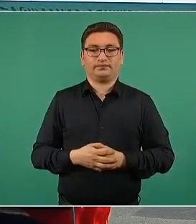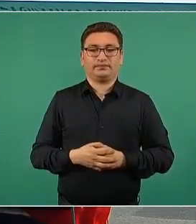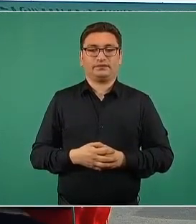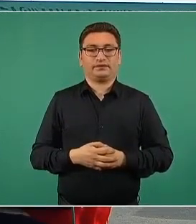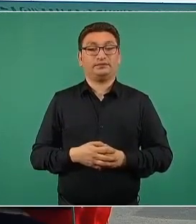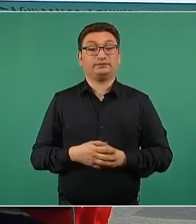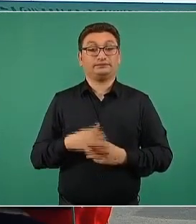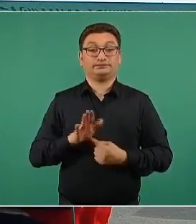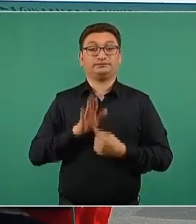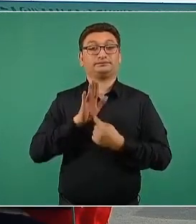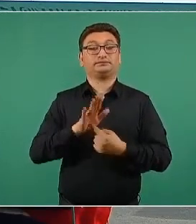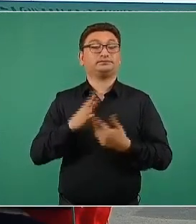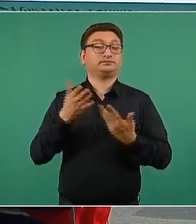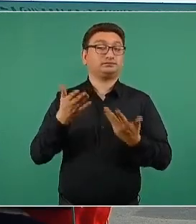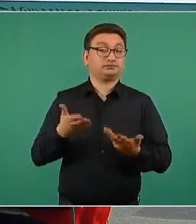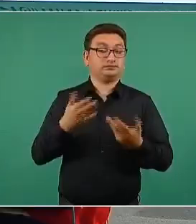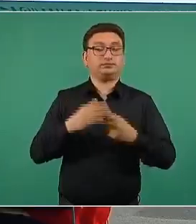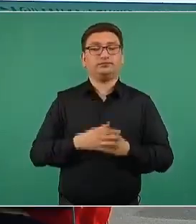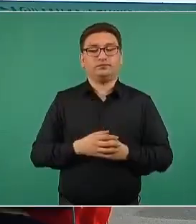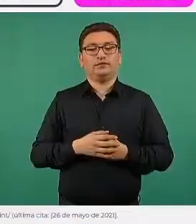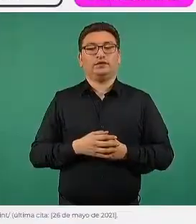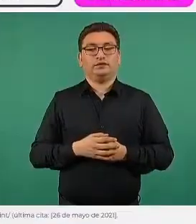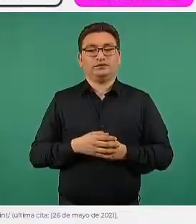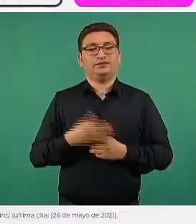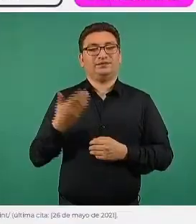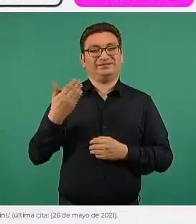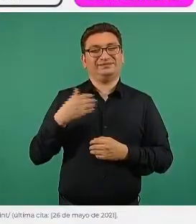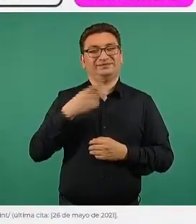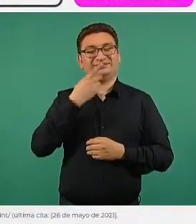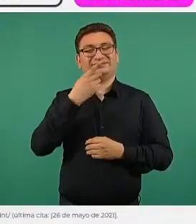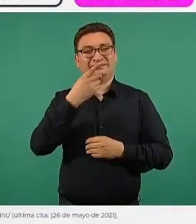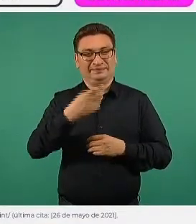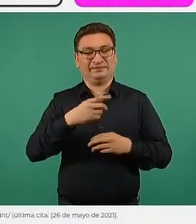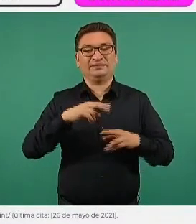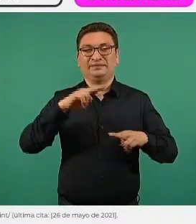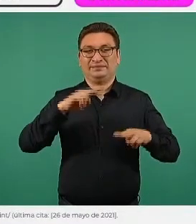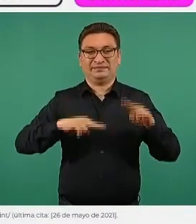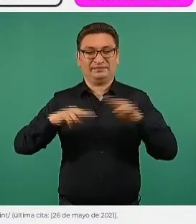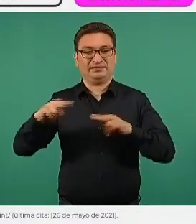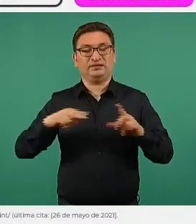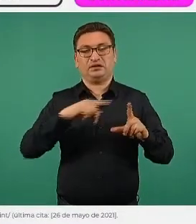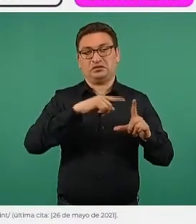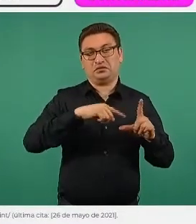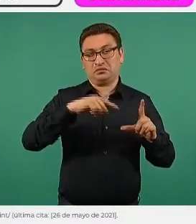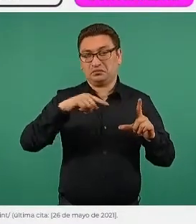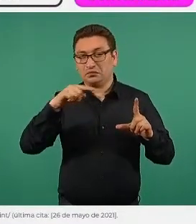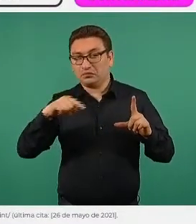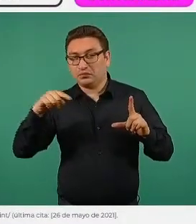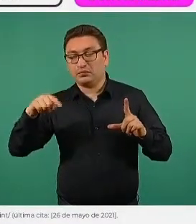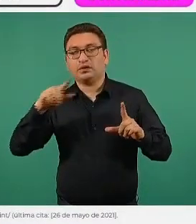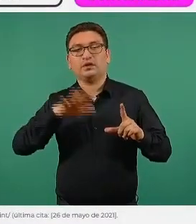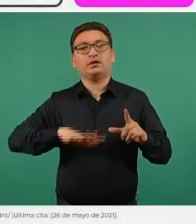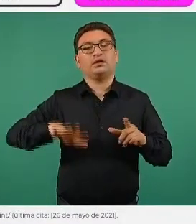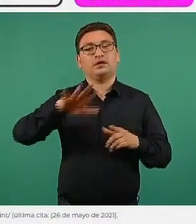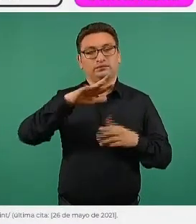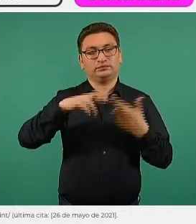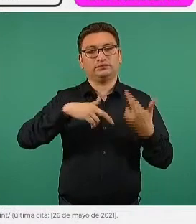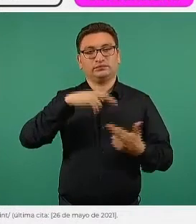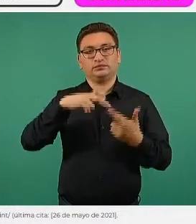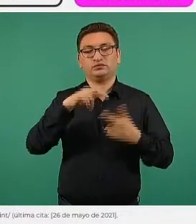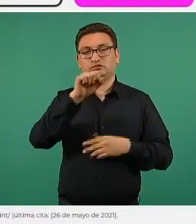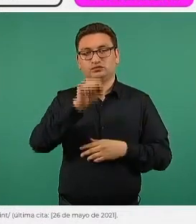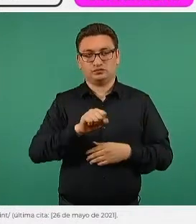Aquí una de las representaciones de las cuales les digo que tenemos un comportamiento específico en nuestra región